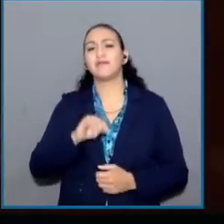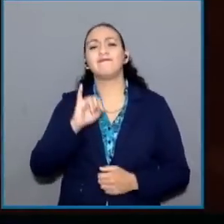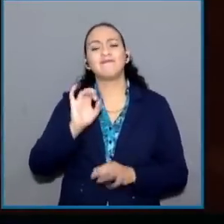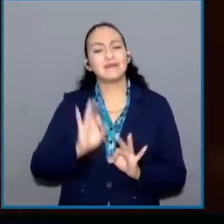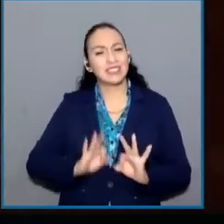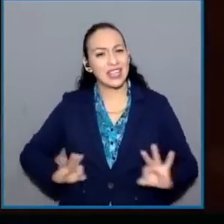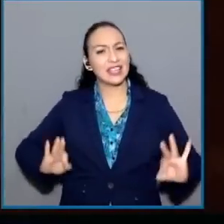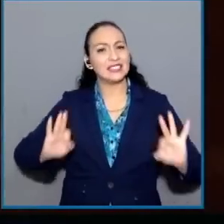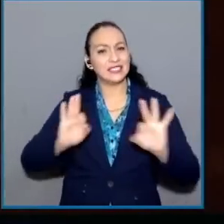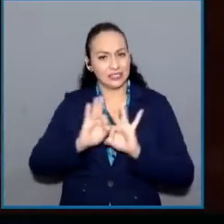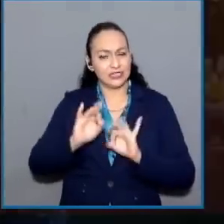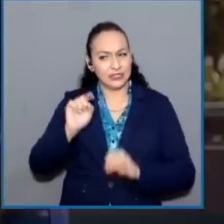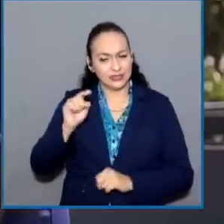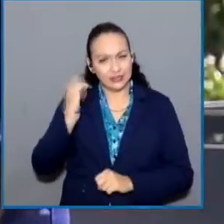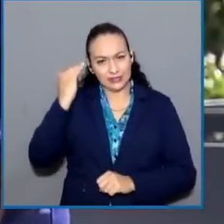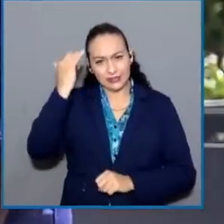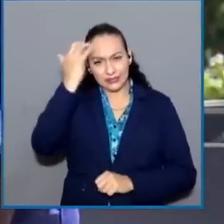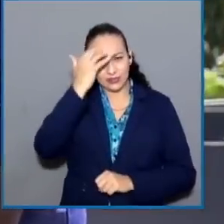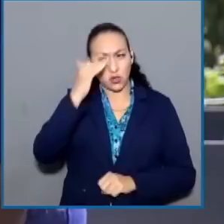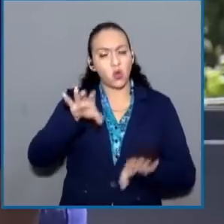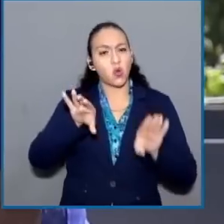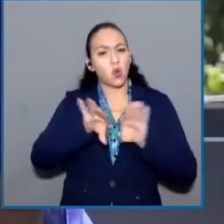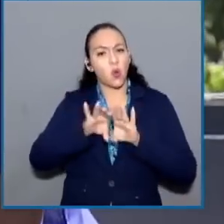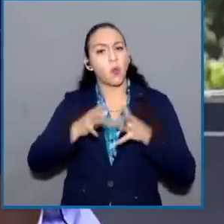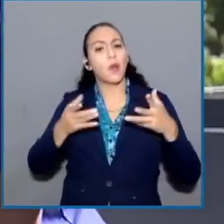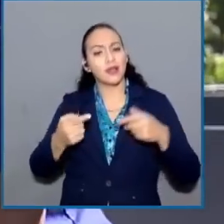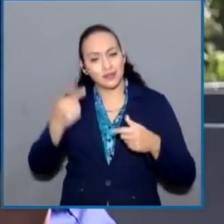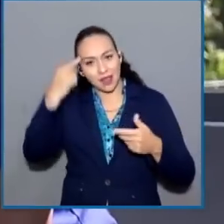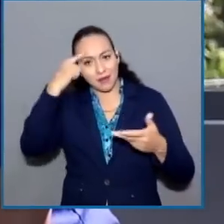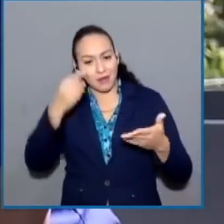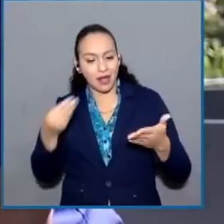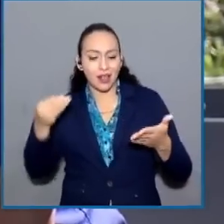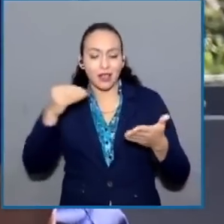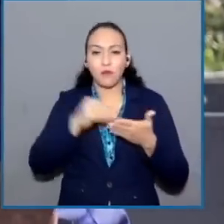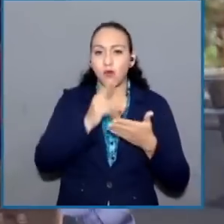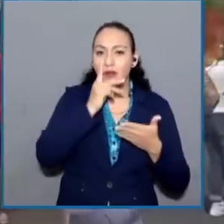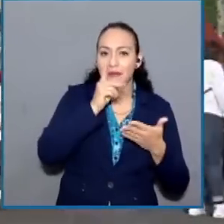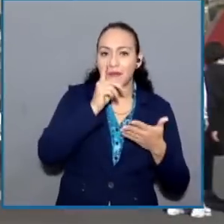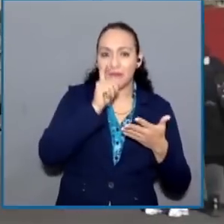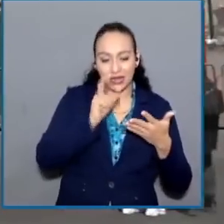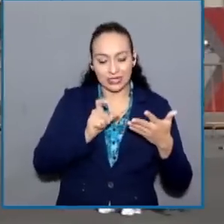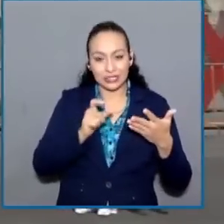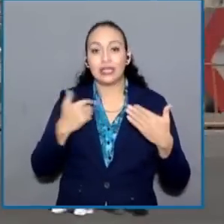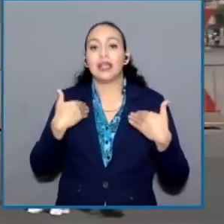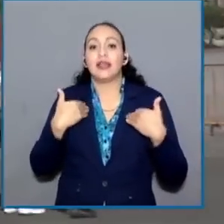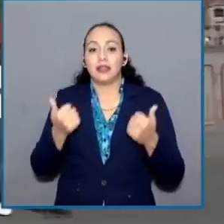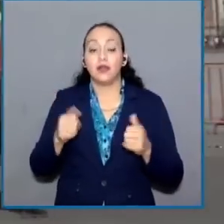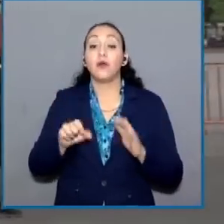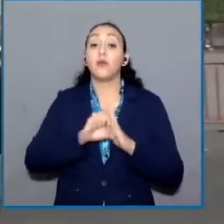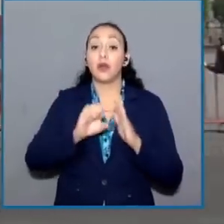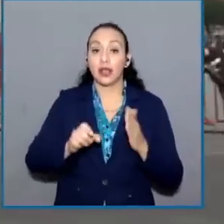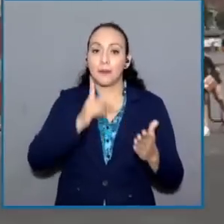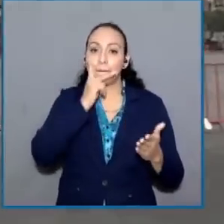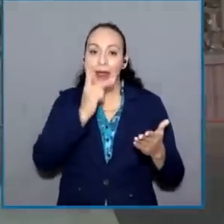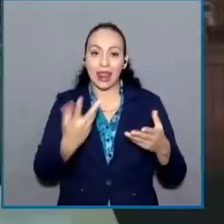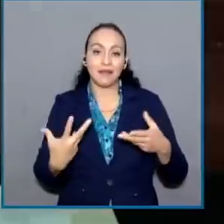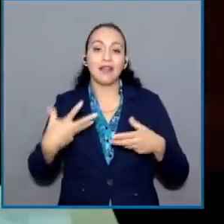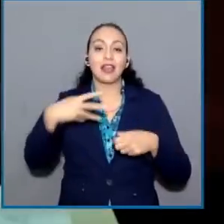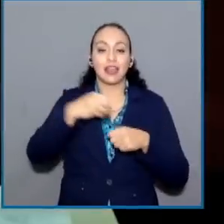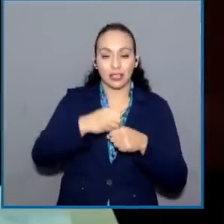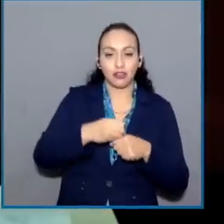los alcances de adaptación jurídica del lenguaje a diversos fenómenos de la sociedad, como es el lenguaje incluyente para el ejercicio de